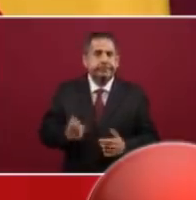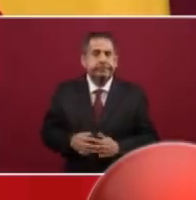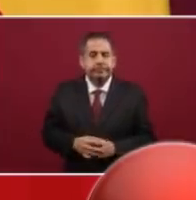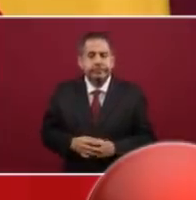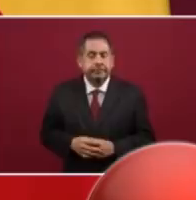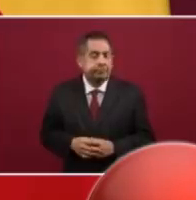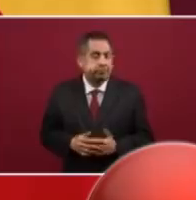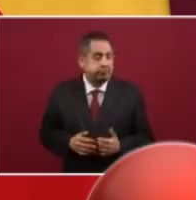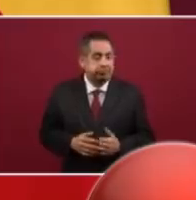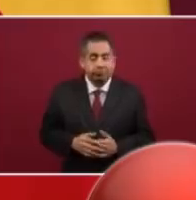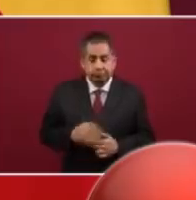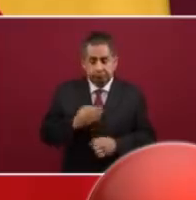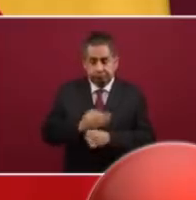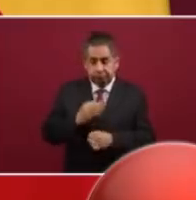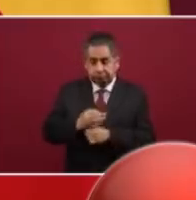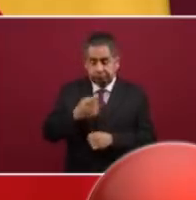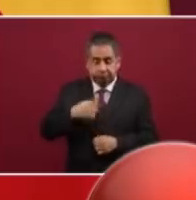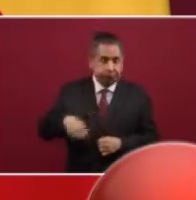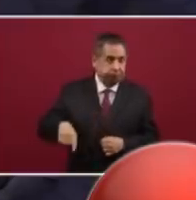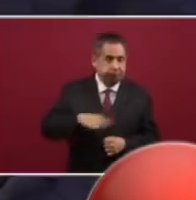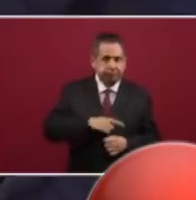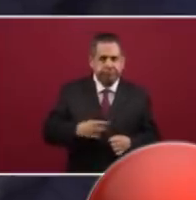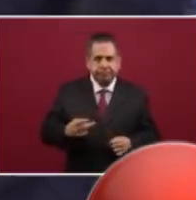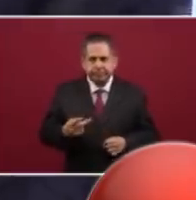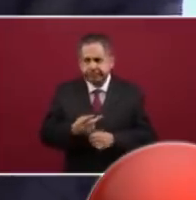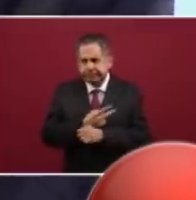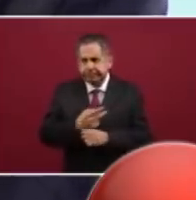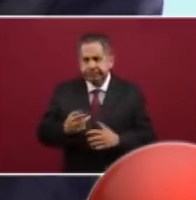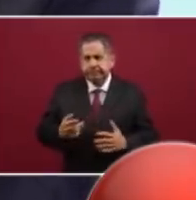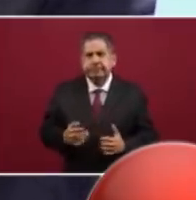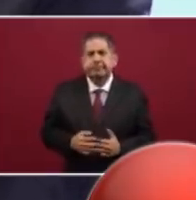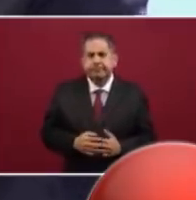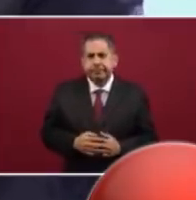en estos tiempos estamos